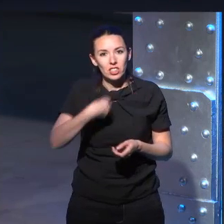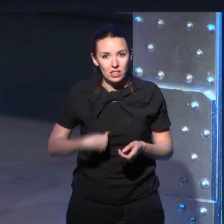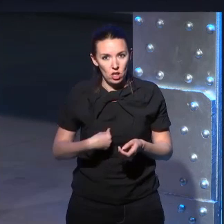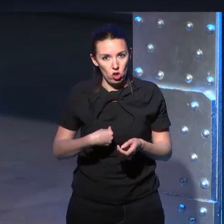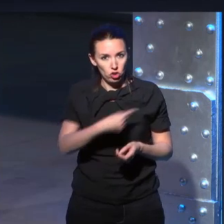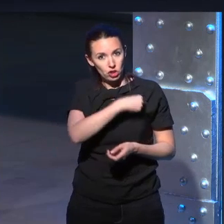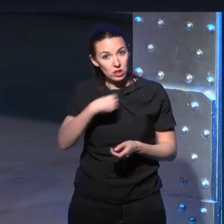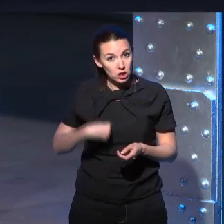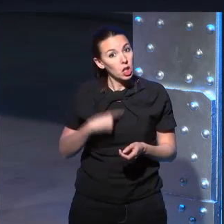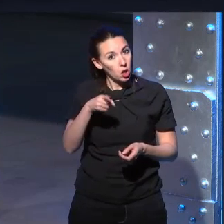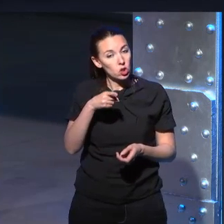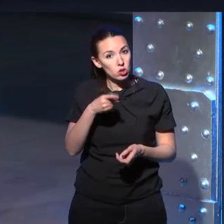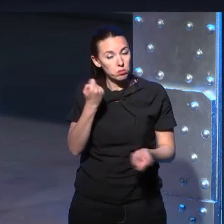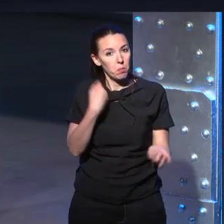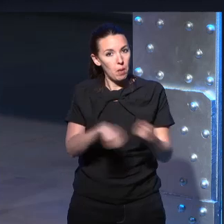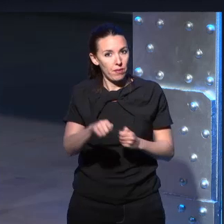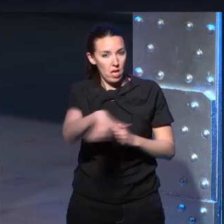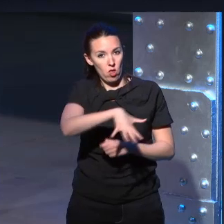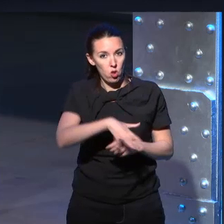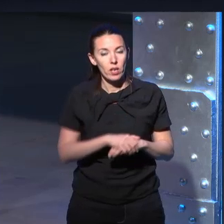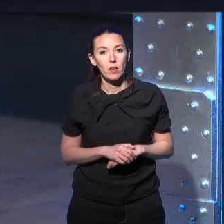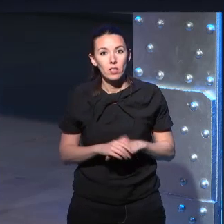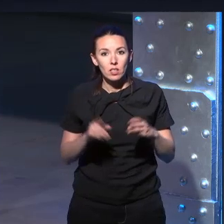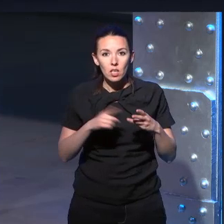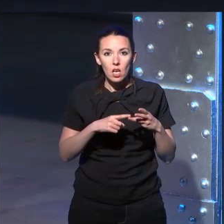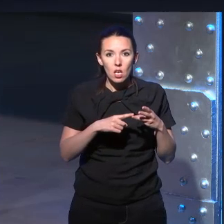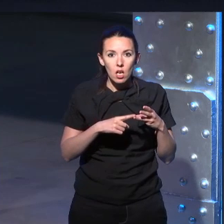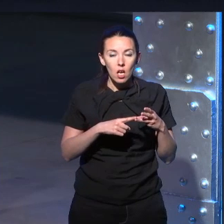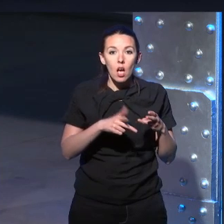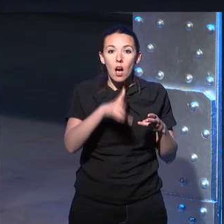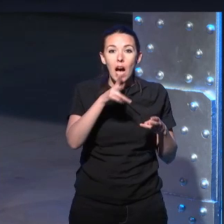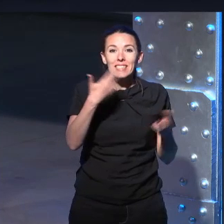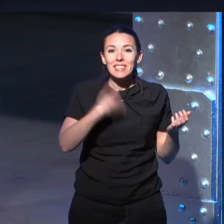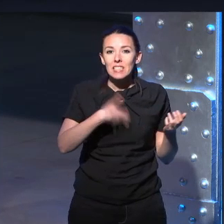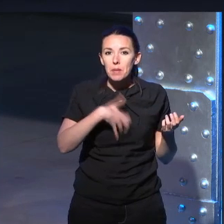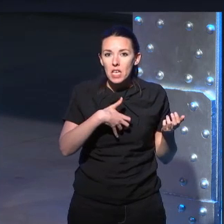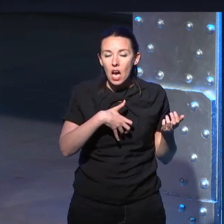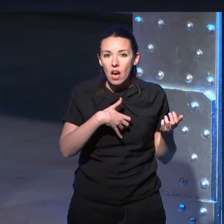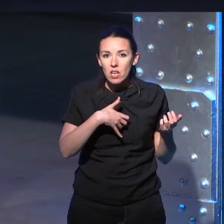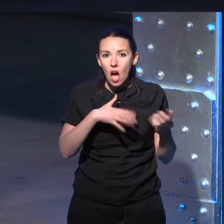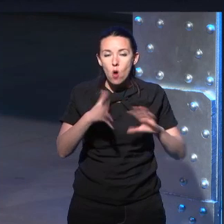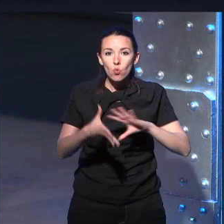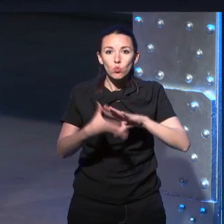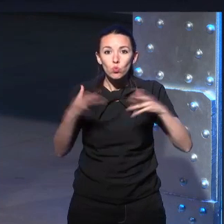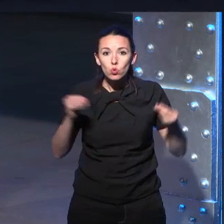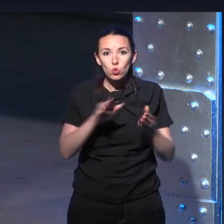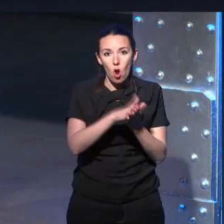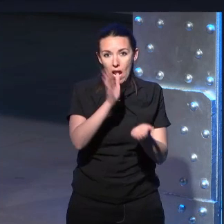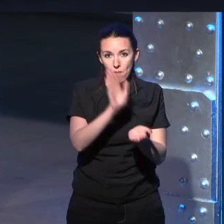los que los vendían más en ese. Callo de hacha se le llama al músculo de la